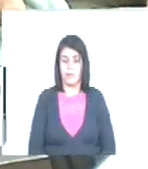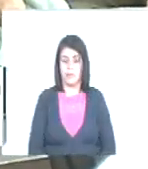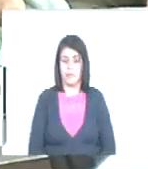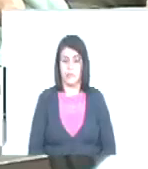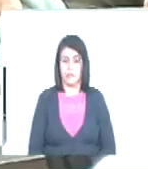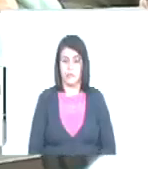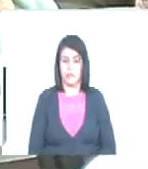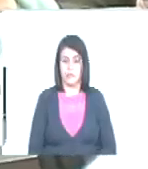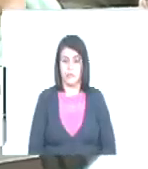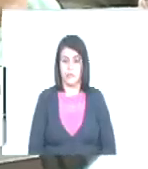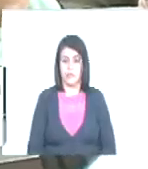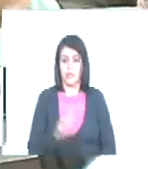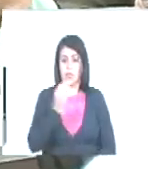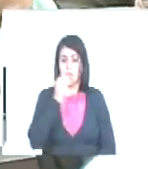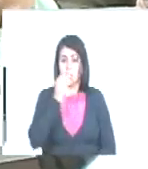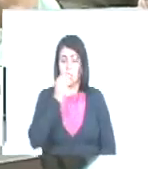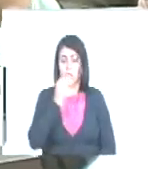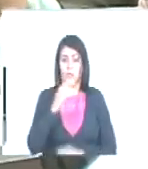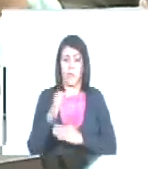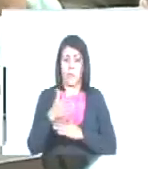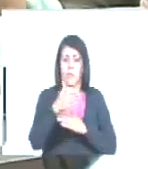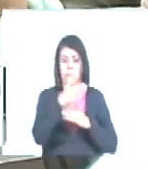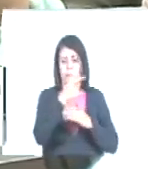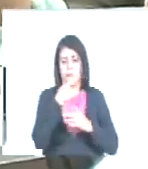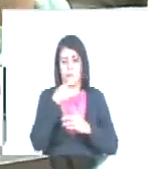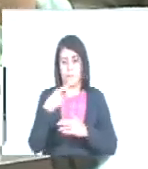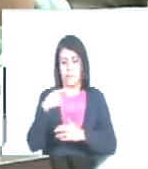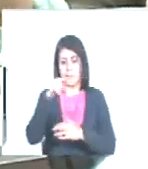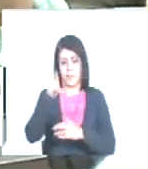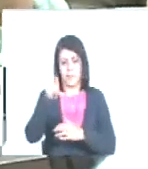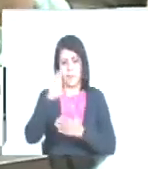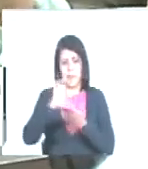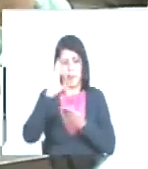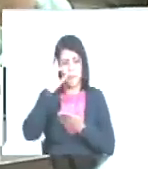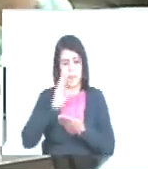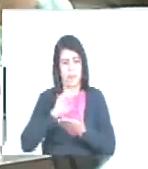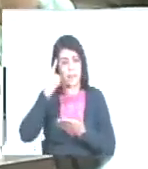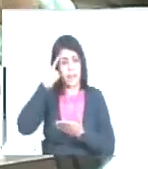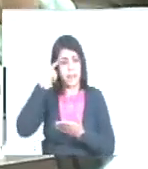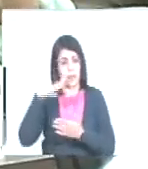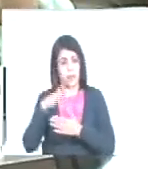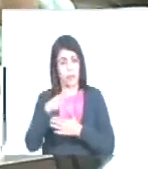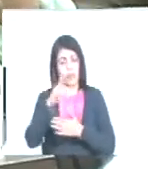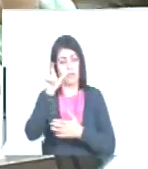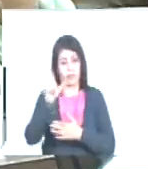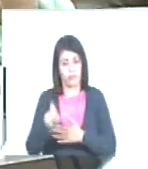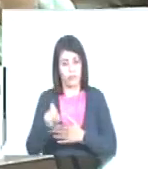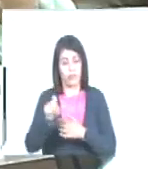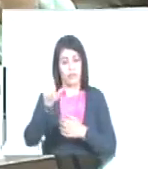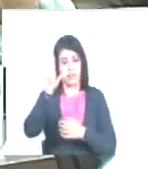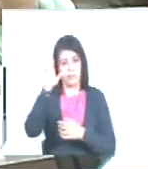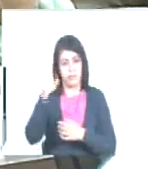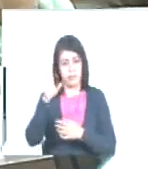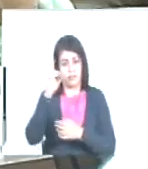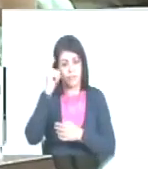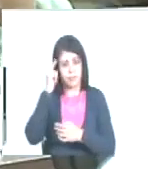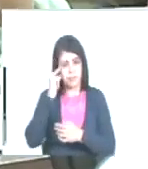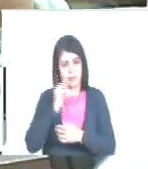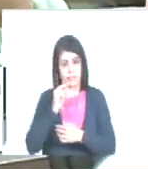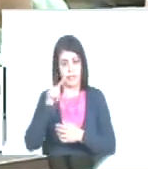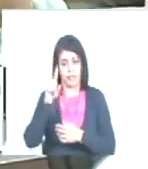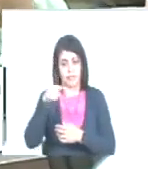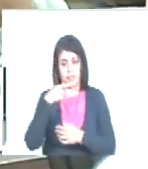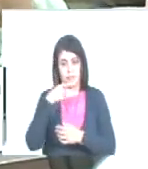comió zapuera, me dice aquí la diputada Asia Villegas. Yo creo que comió zapuera también, ¿verdad que sí? Comió